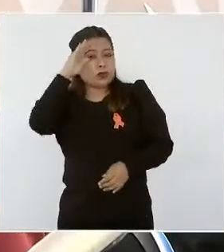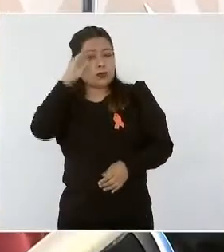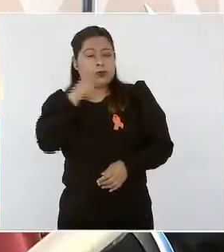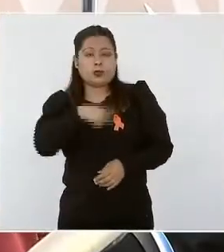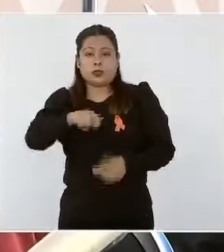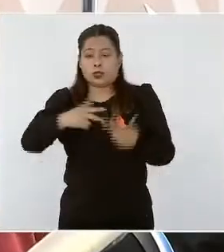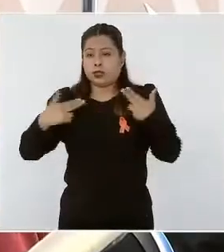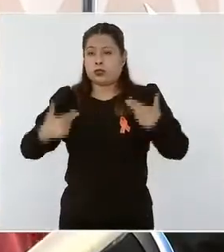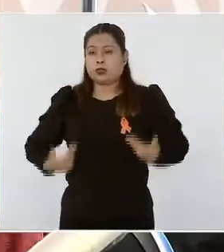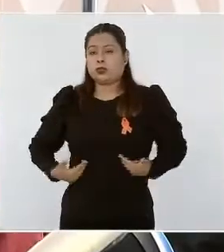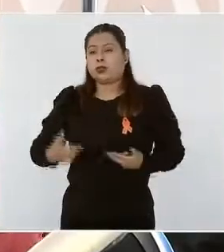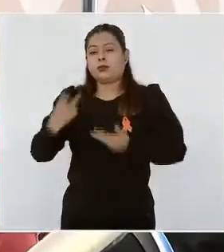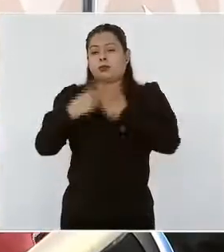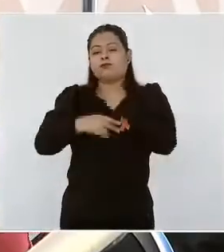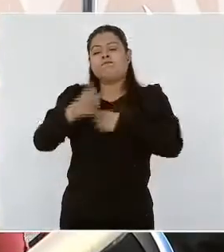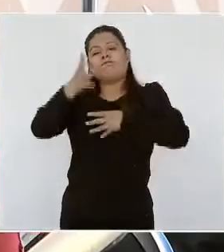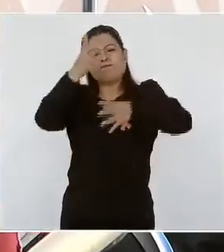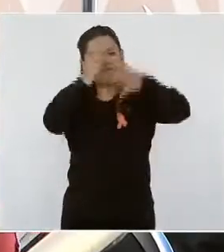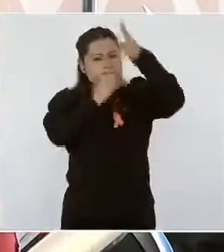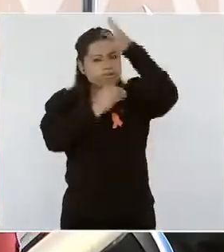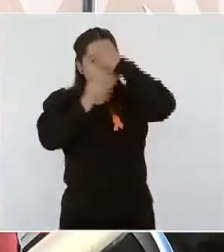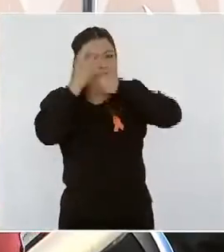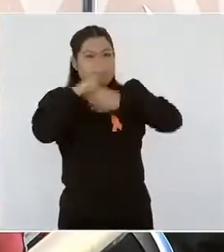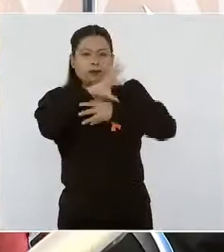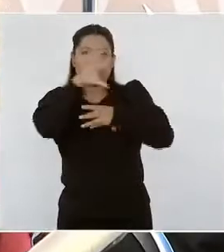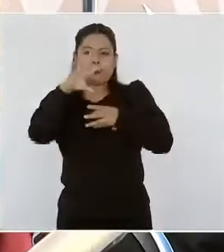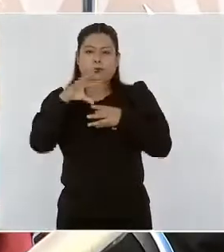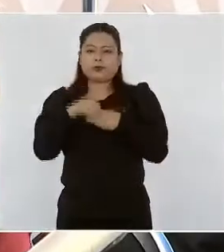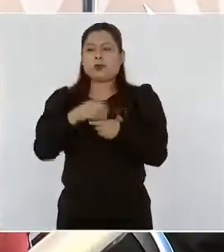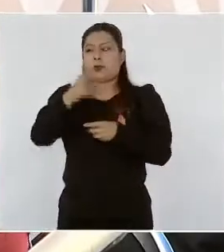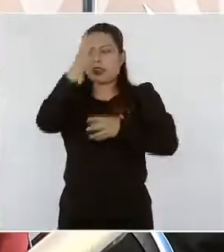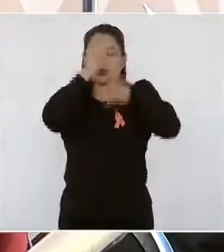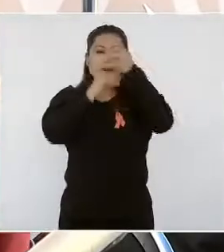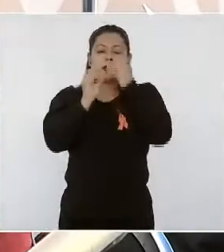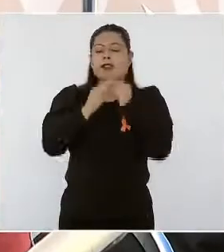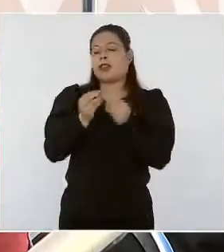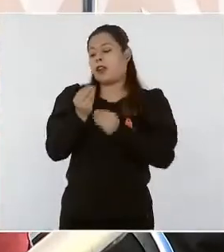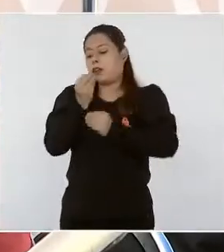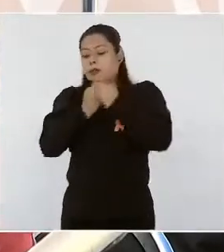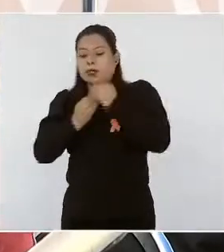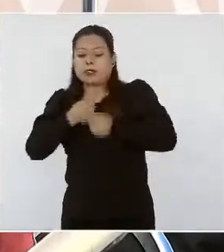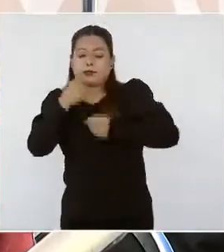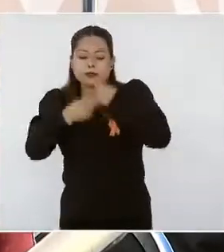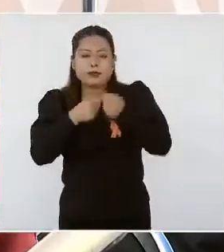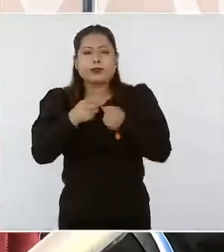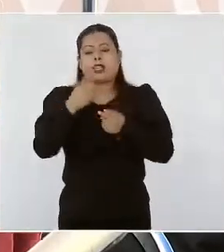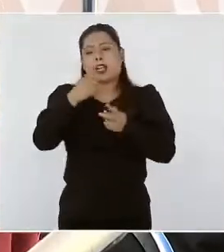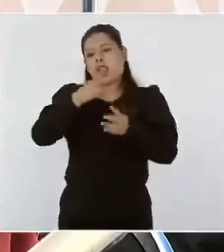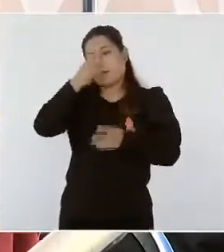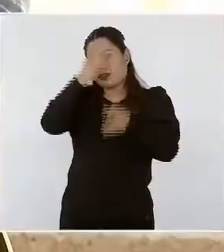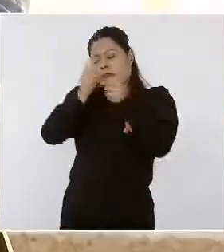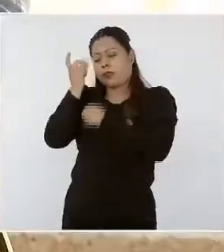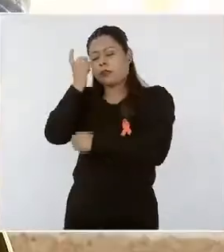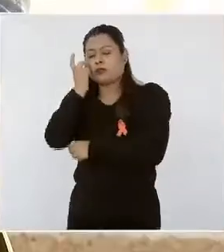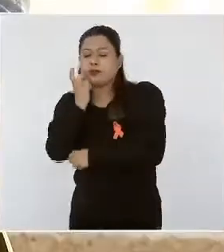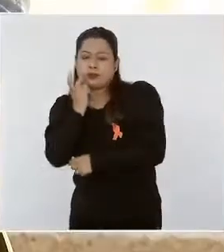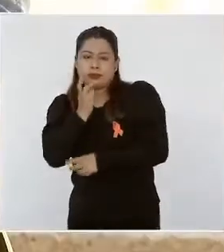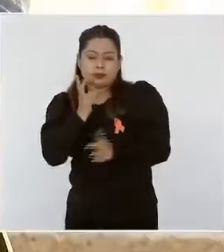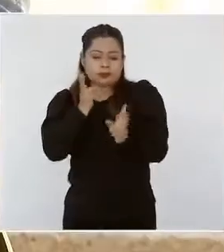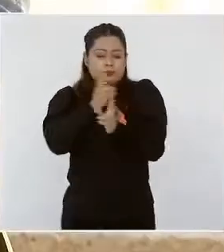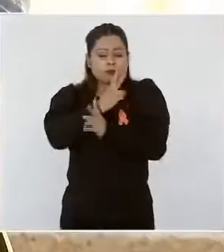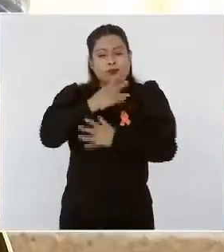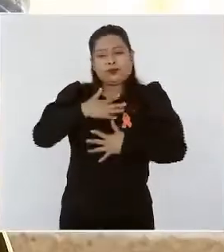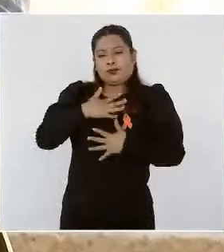seres humanos hemos venido a aprender. Desde aprender a comer, aprender a dormir, aprender a